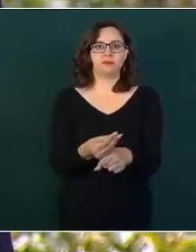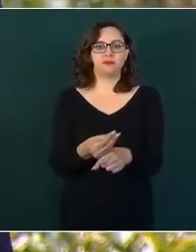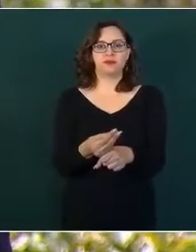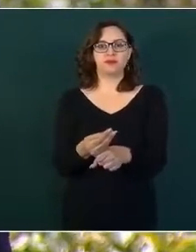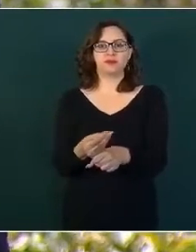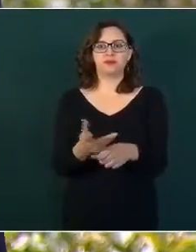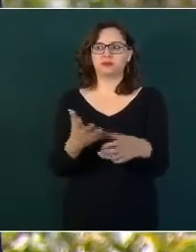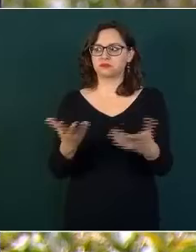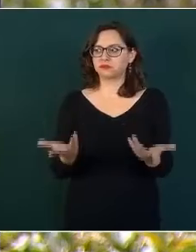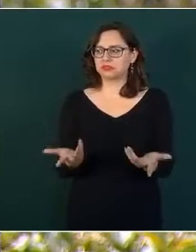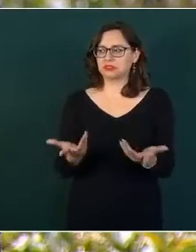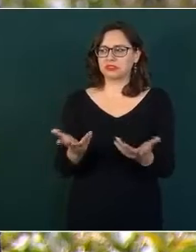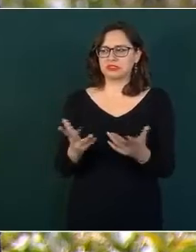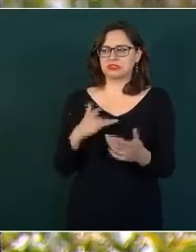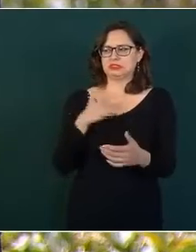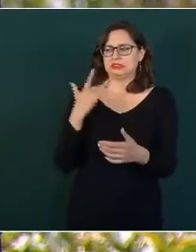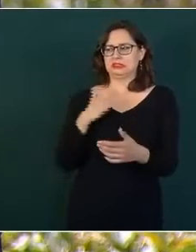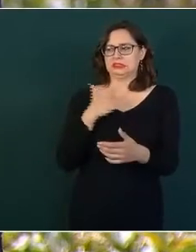la desconfianza